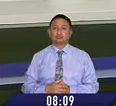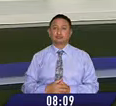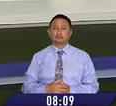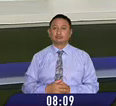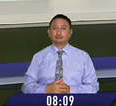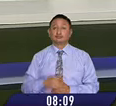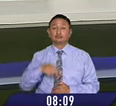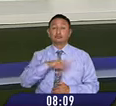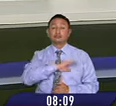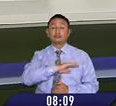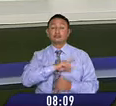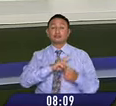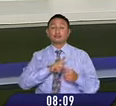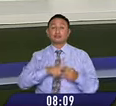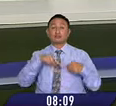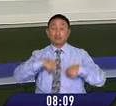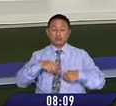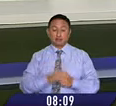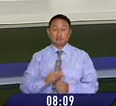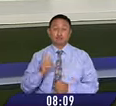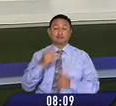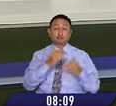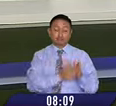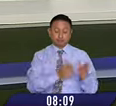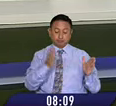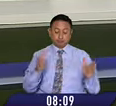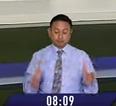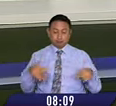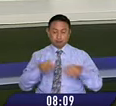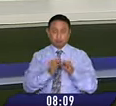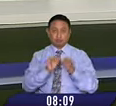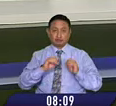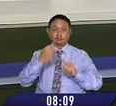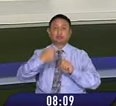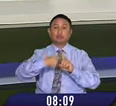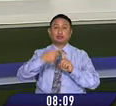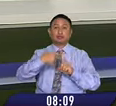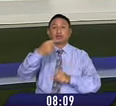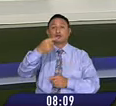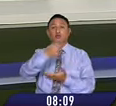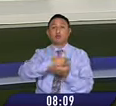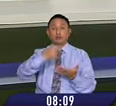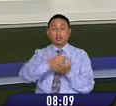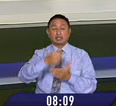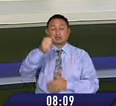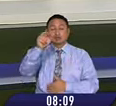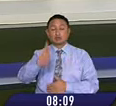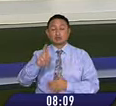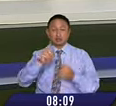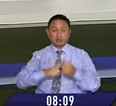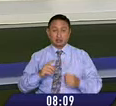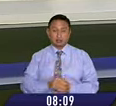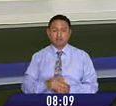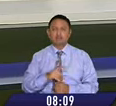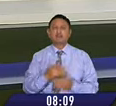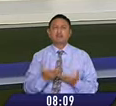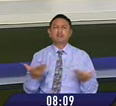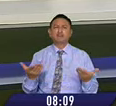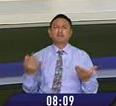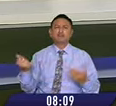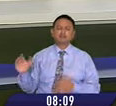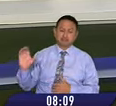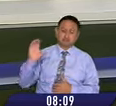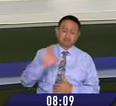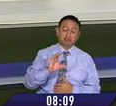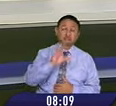Y el municipio de Quito entregó la primera fase de readecuación del mercado de Guamaní en el sur de Quito. Esta obra tuvo una inversión